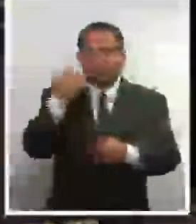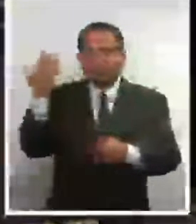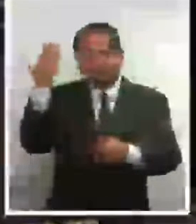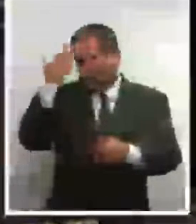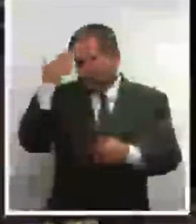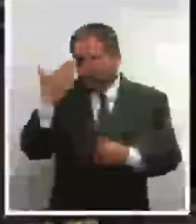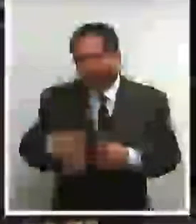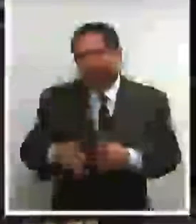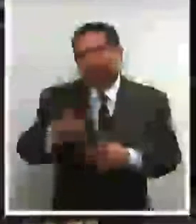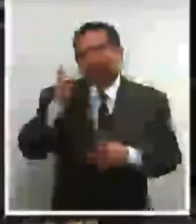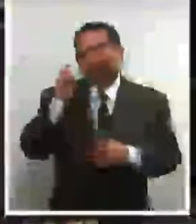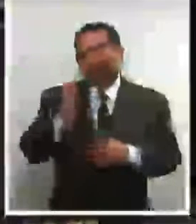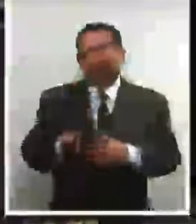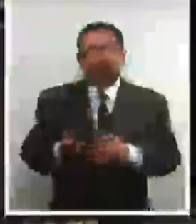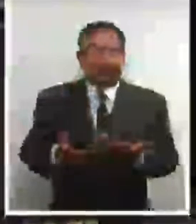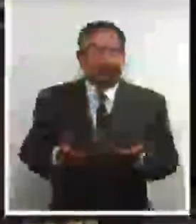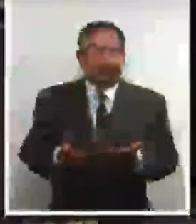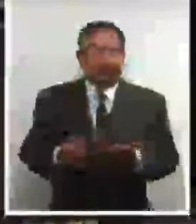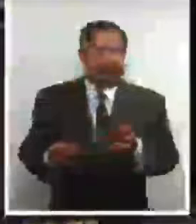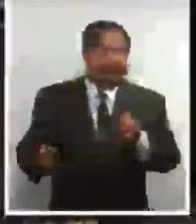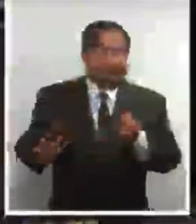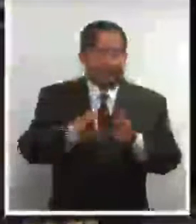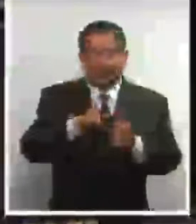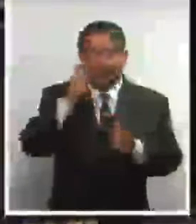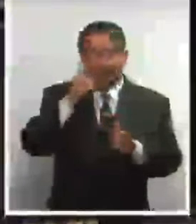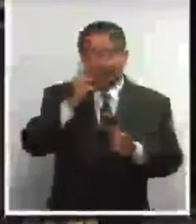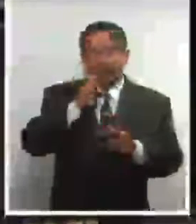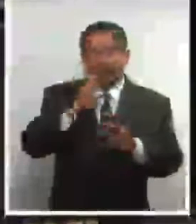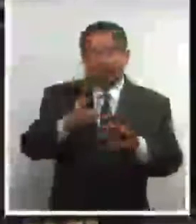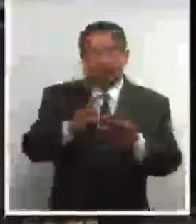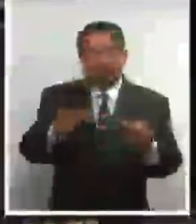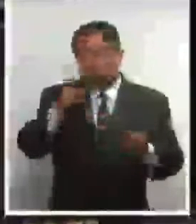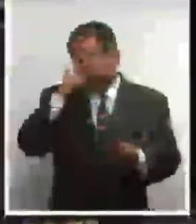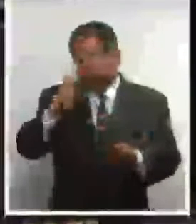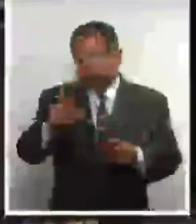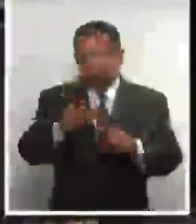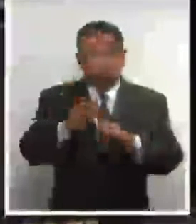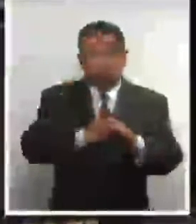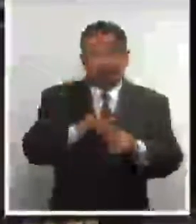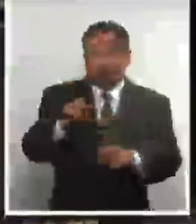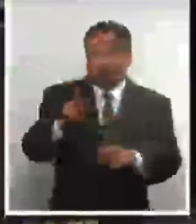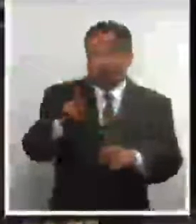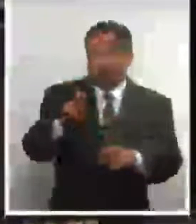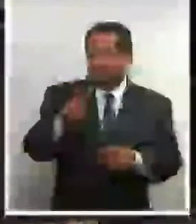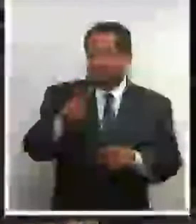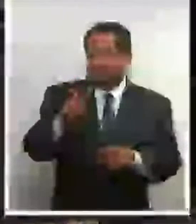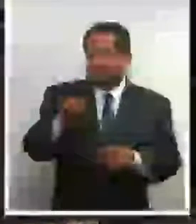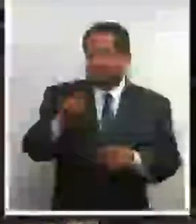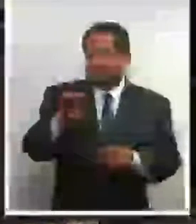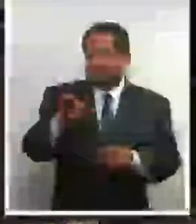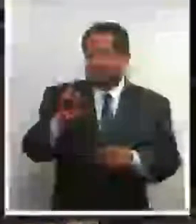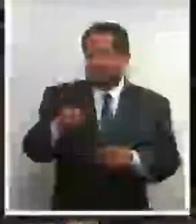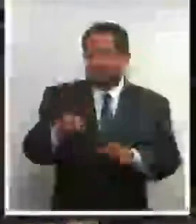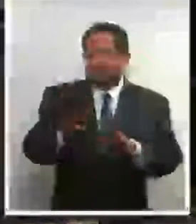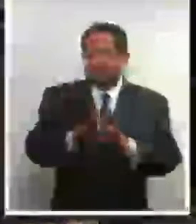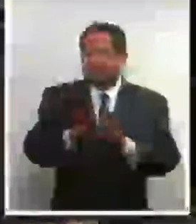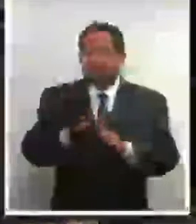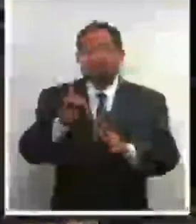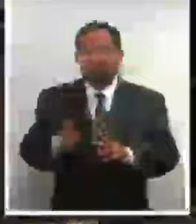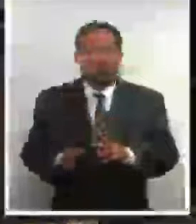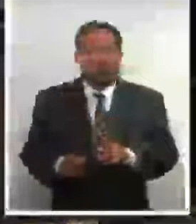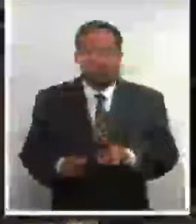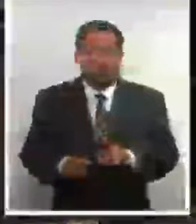sabemos que la principal solución de prevención del delito es